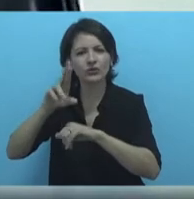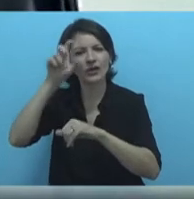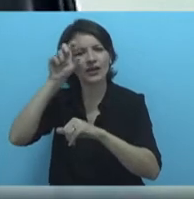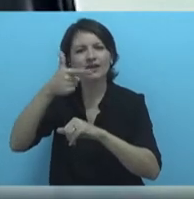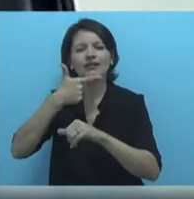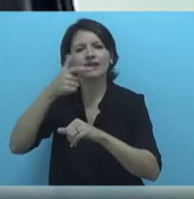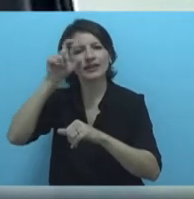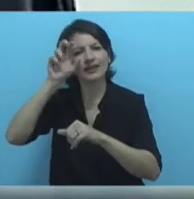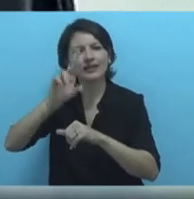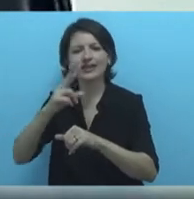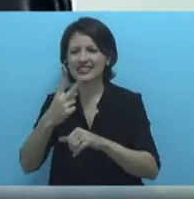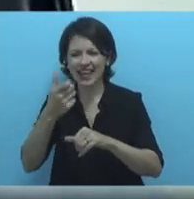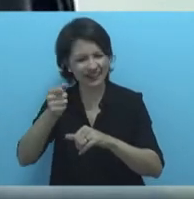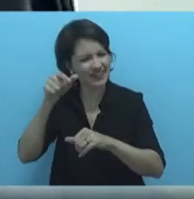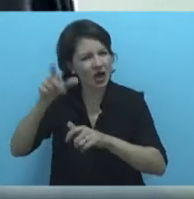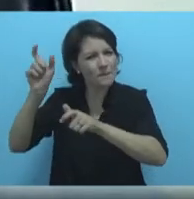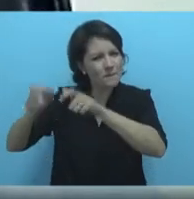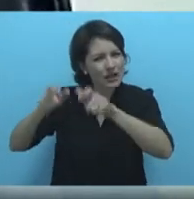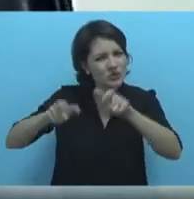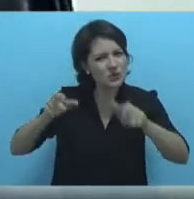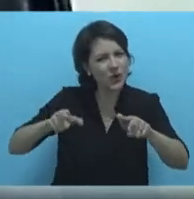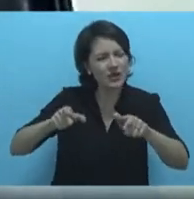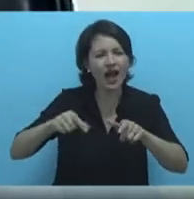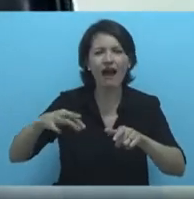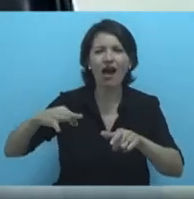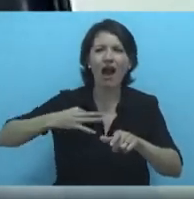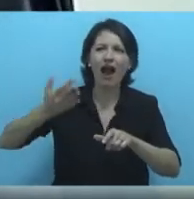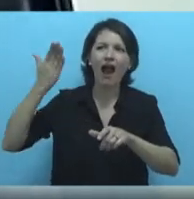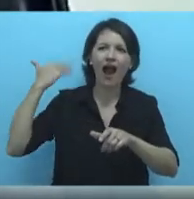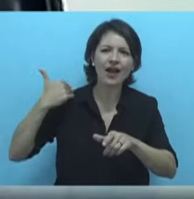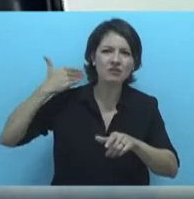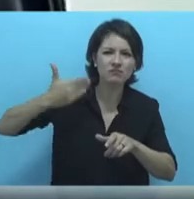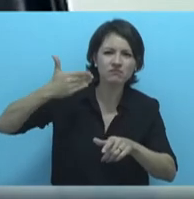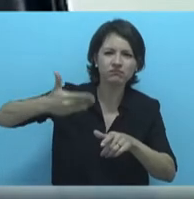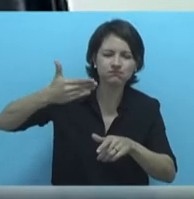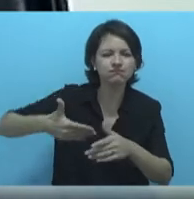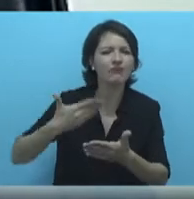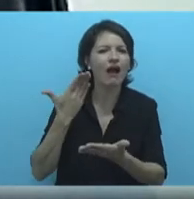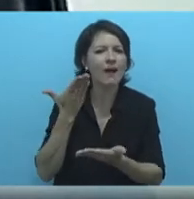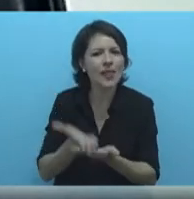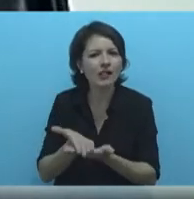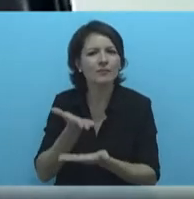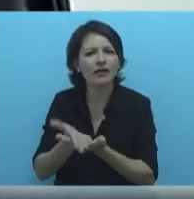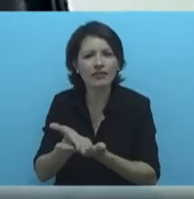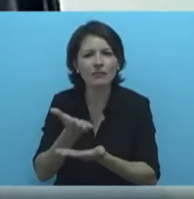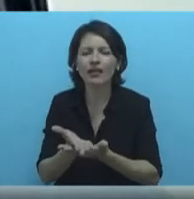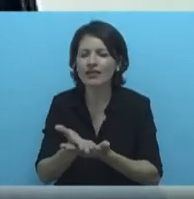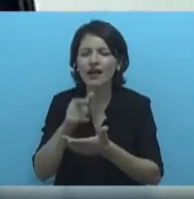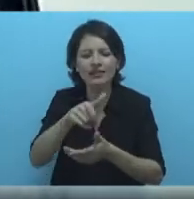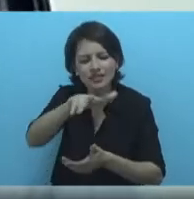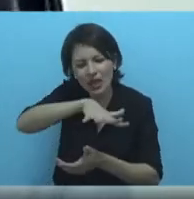de la ciudad que durante muchos años vinieron peleando por éste por este lugar